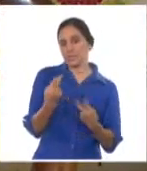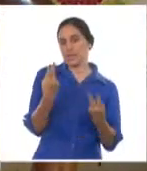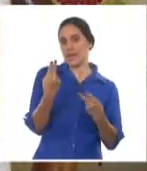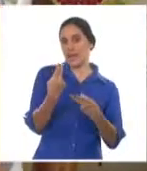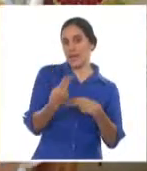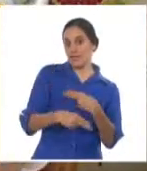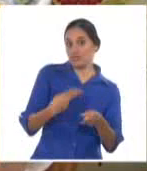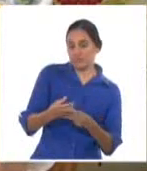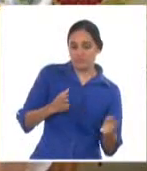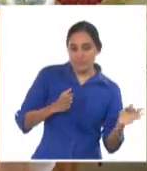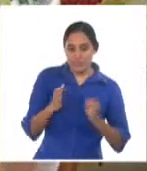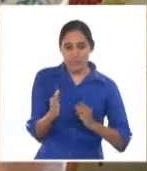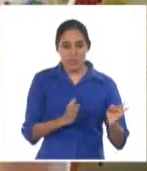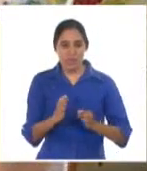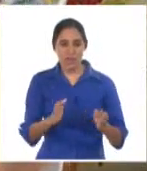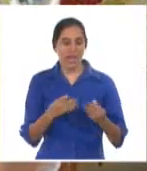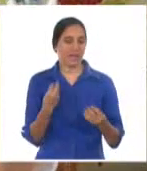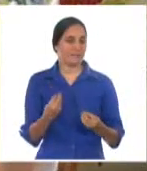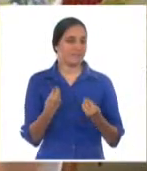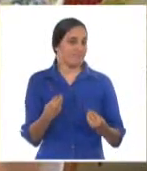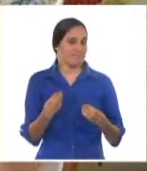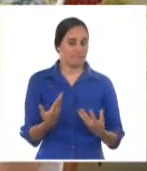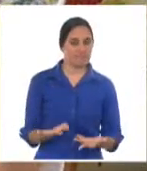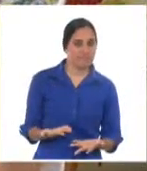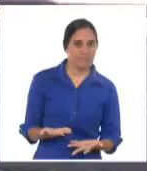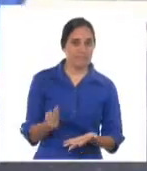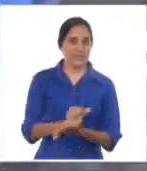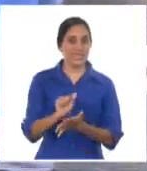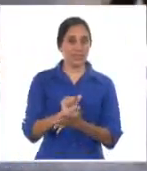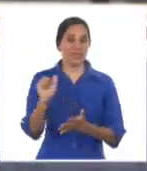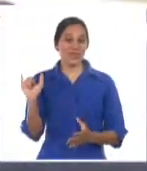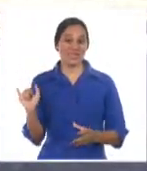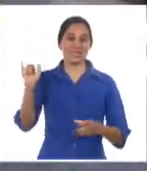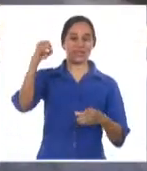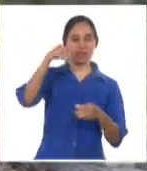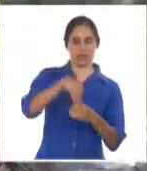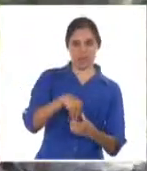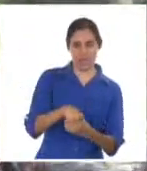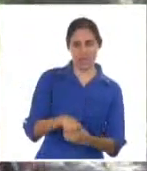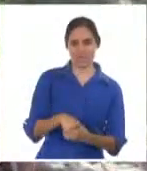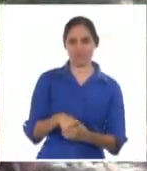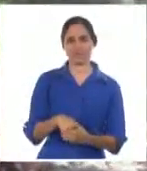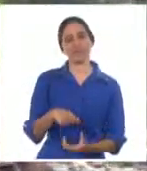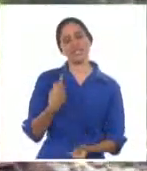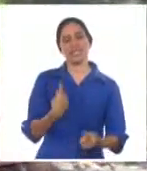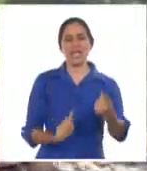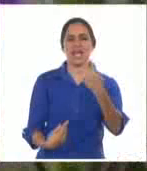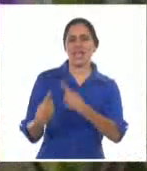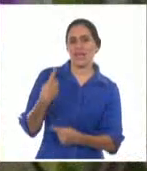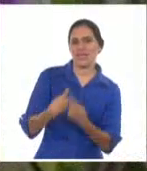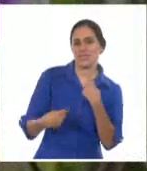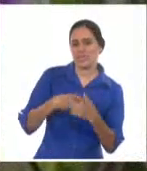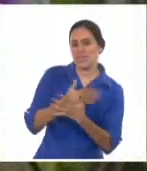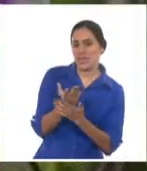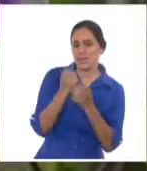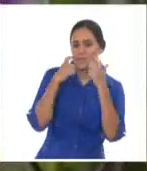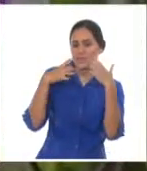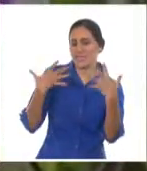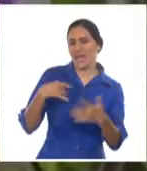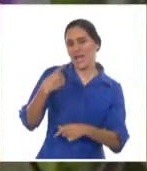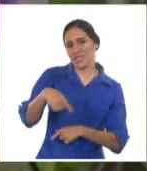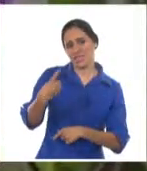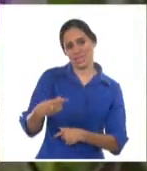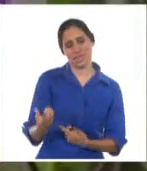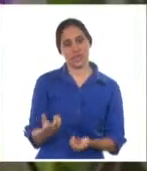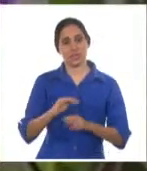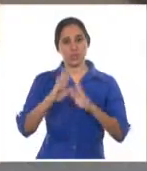funcionar es la de los servicios integrales. Es cada día más necesario perfeccionar las acciones